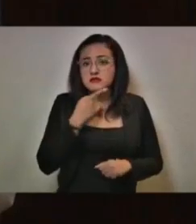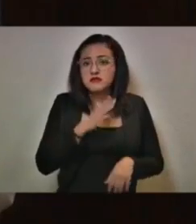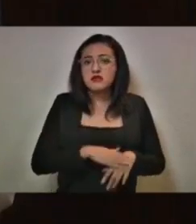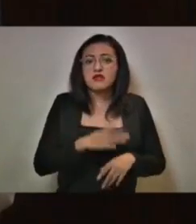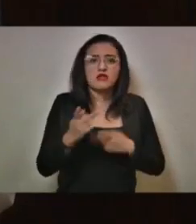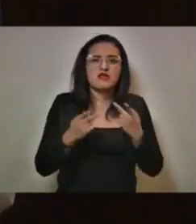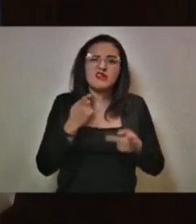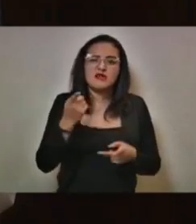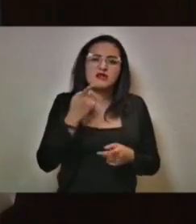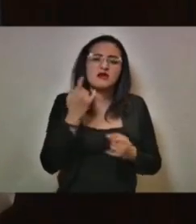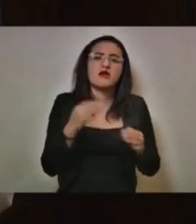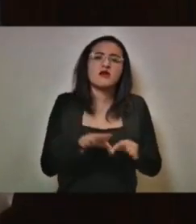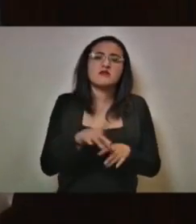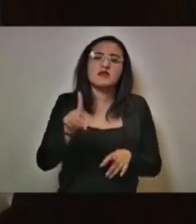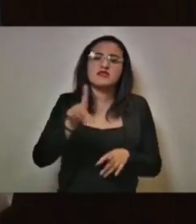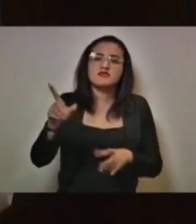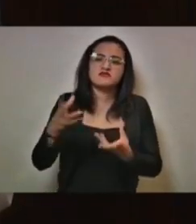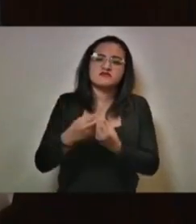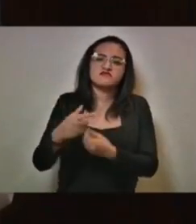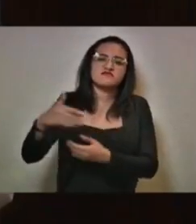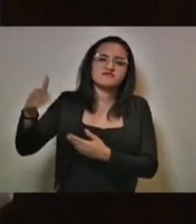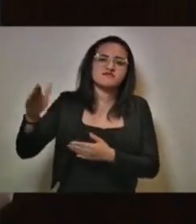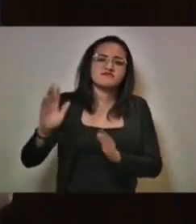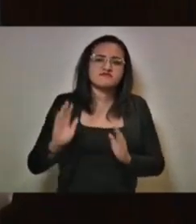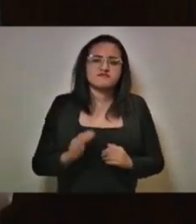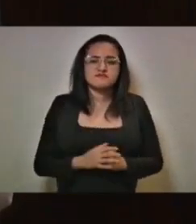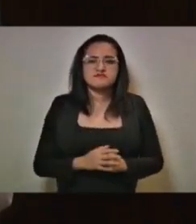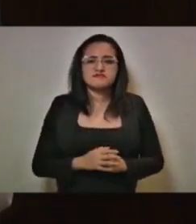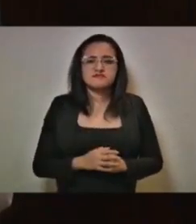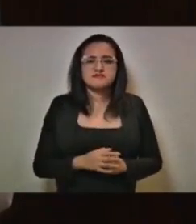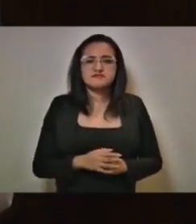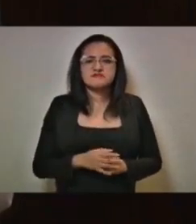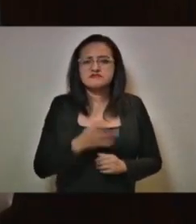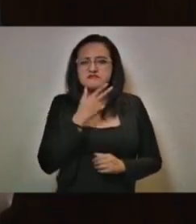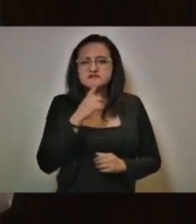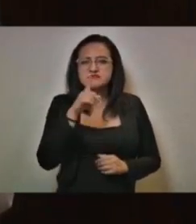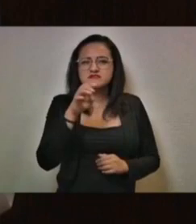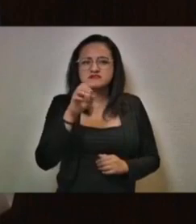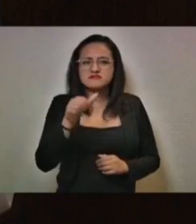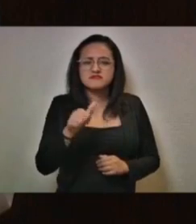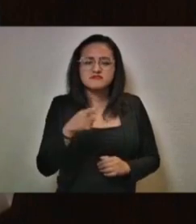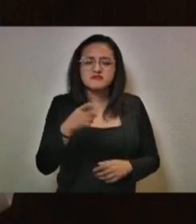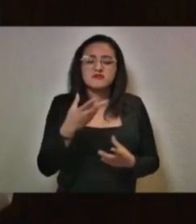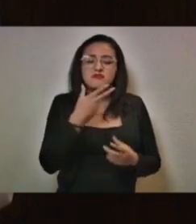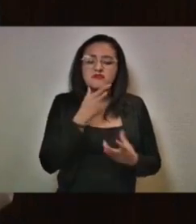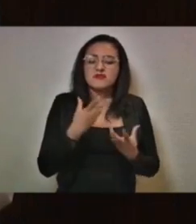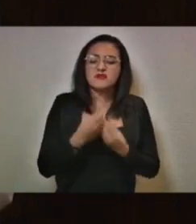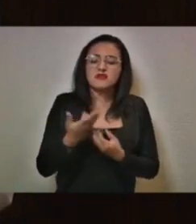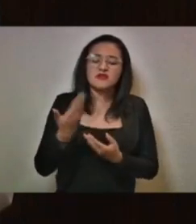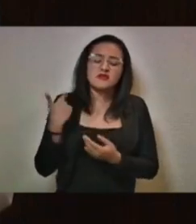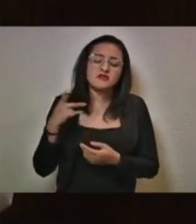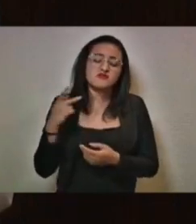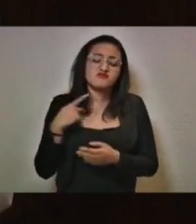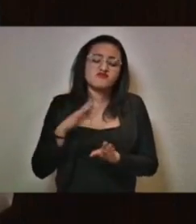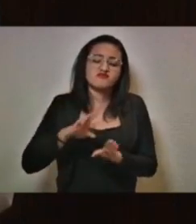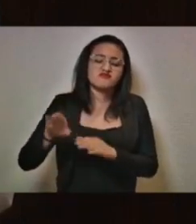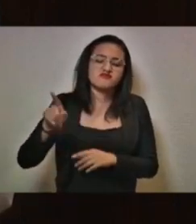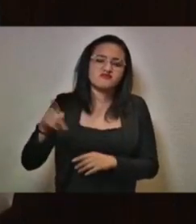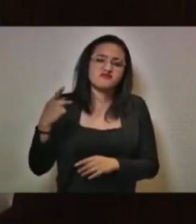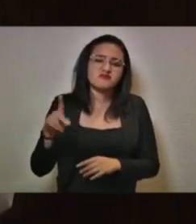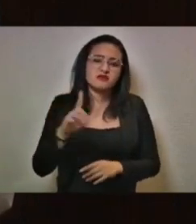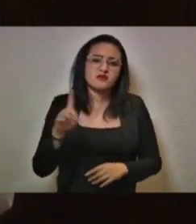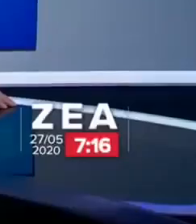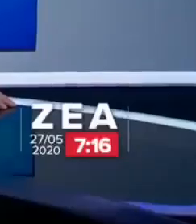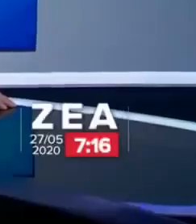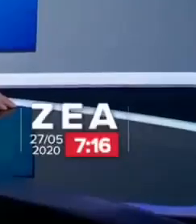es un vocero de la derecha. El señor Zea es un vocero de la derecha. El gobernador Miguel Barbosa